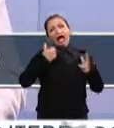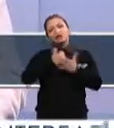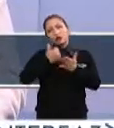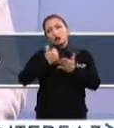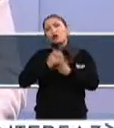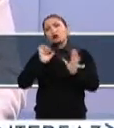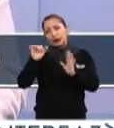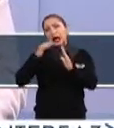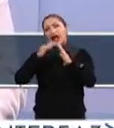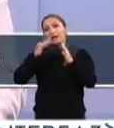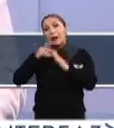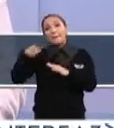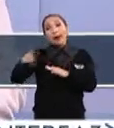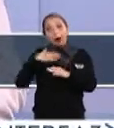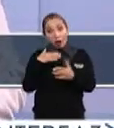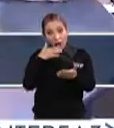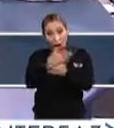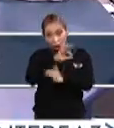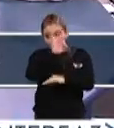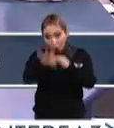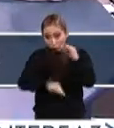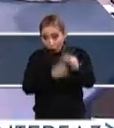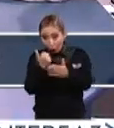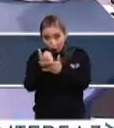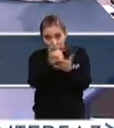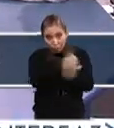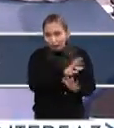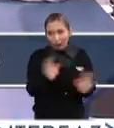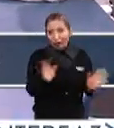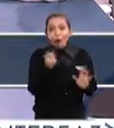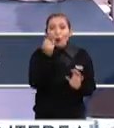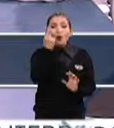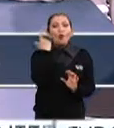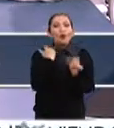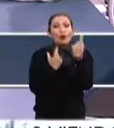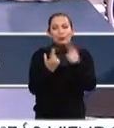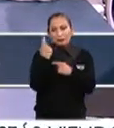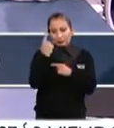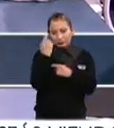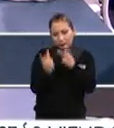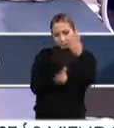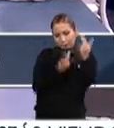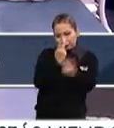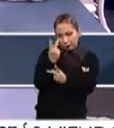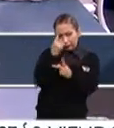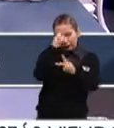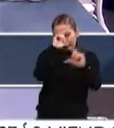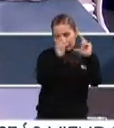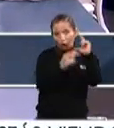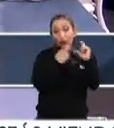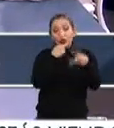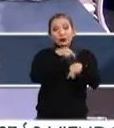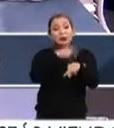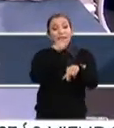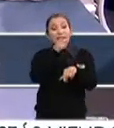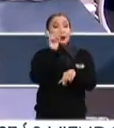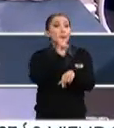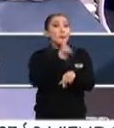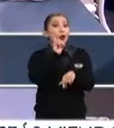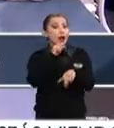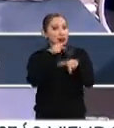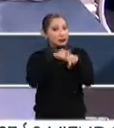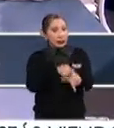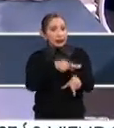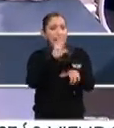Pero ¿qué está pasando? Los hombres no intervienen en todos los procesos. Un dato que nos deja la Encuesta Nacional del Uso del Tiempo nos dice que las mujeres